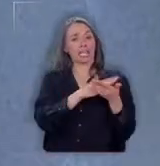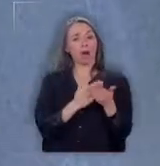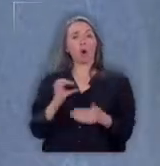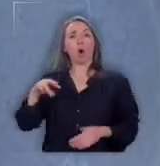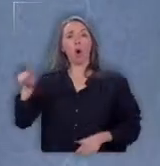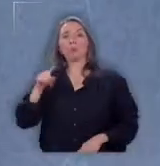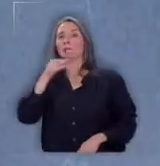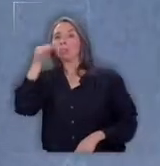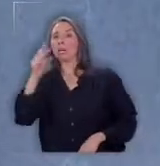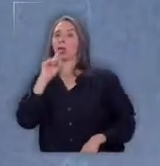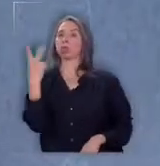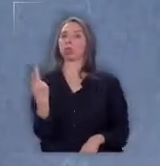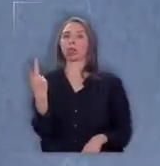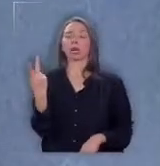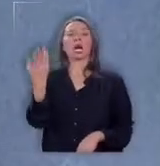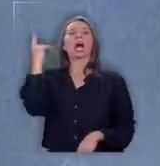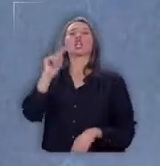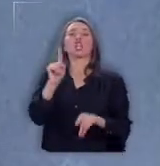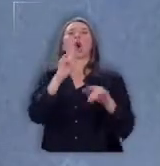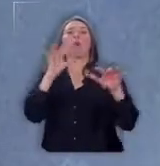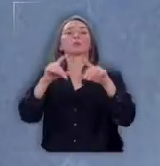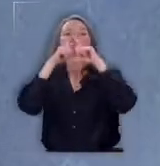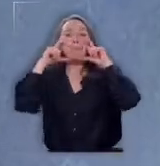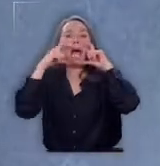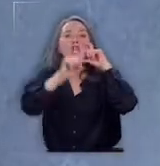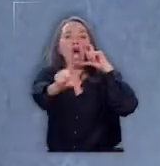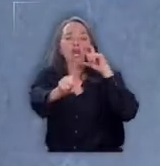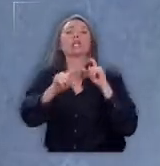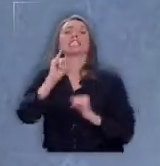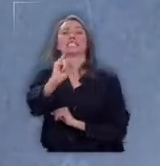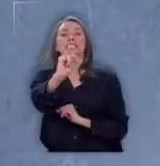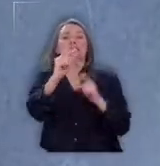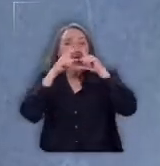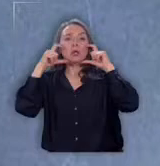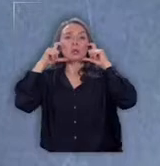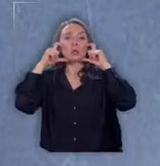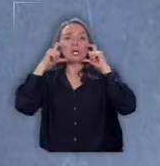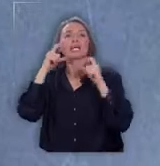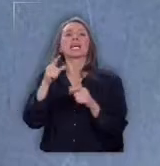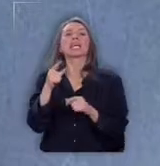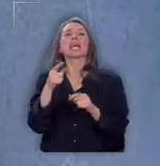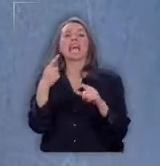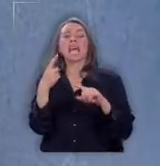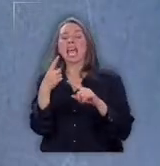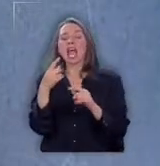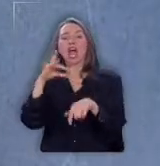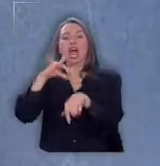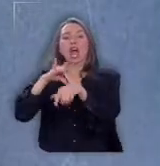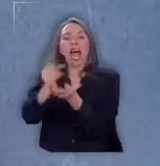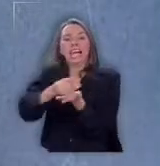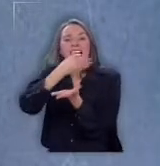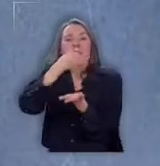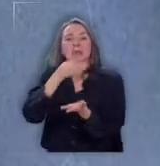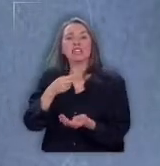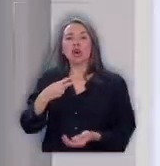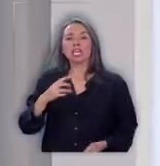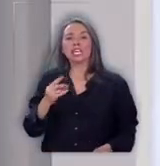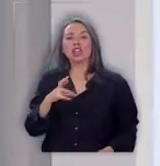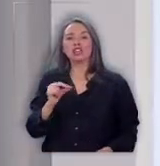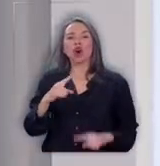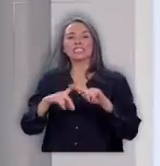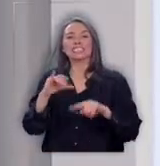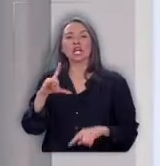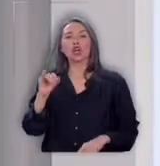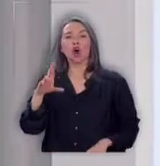Mundial de la Salud recordemos que al principio no decían no usen mascarilla Después no tiene que usar mascarilla en la hidroxicloro pero sí después no porque es peligrosa Y